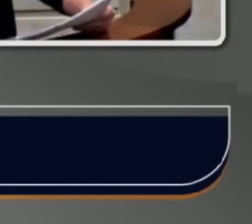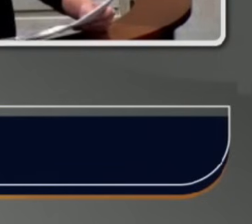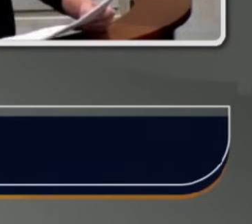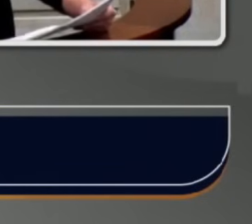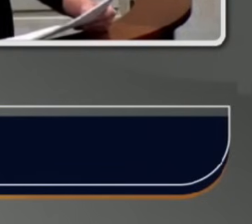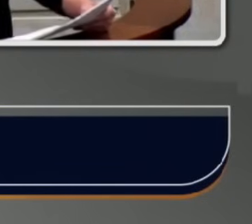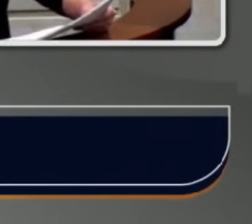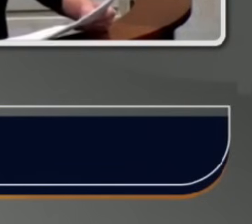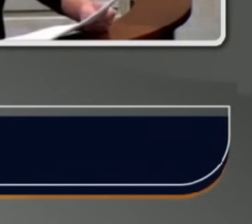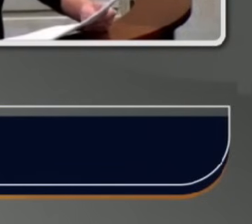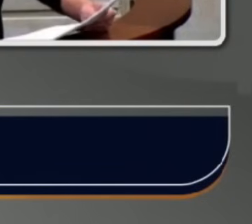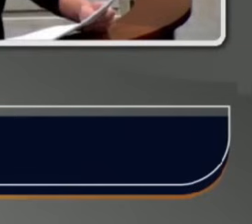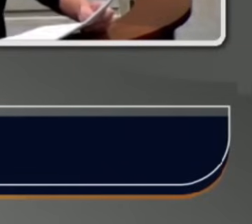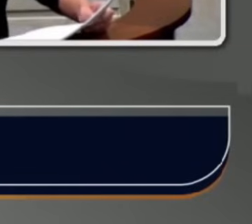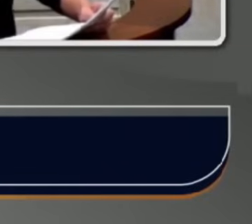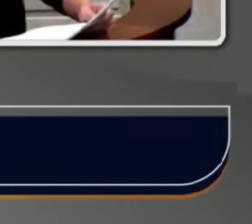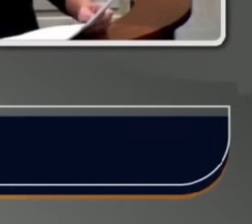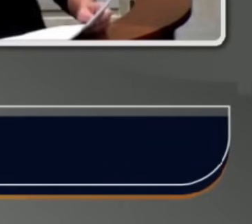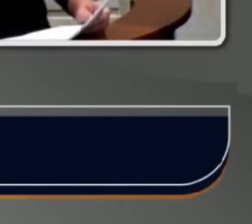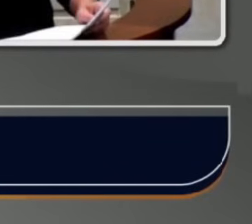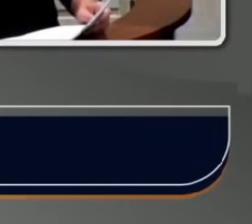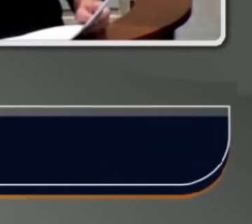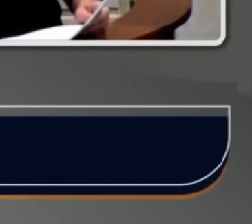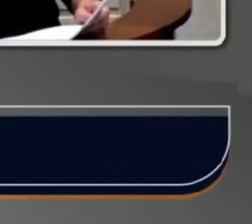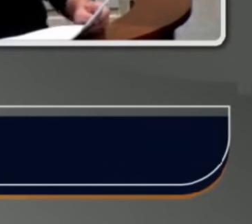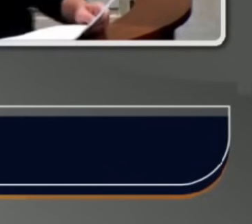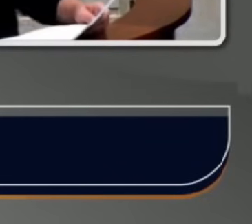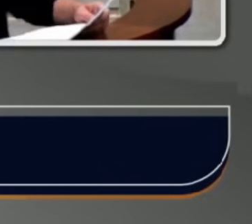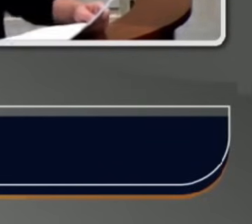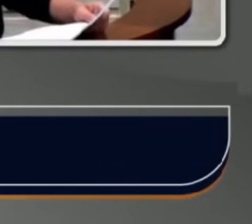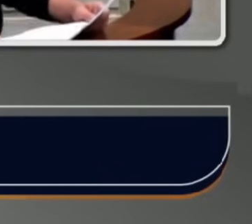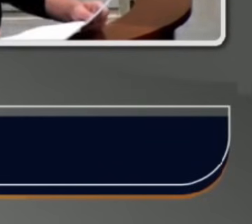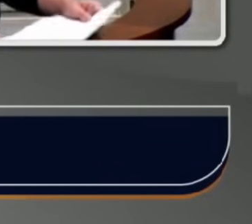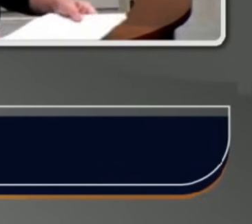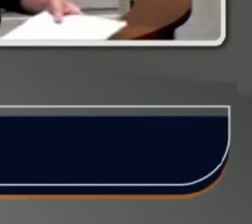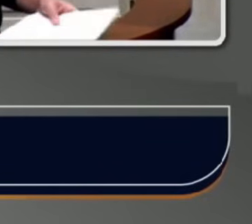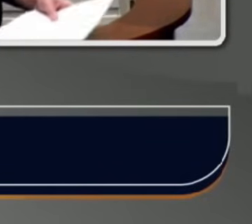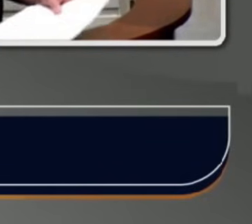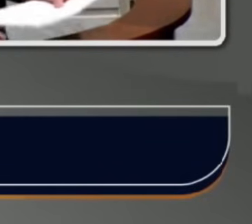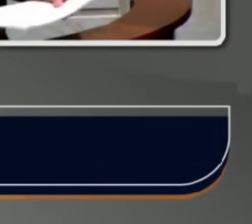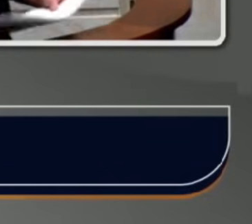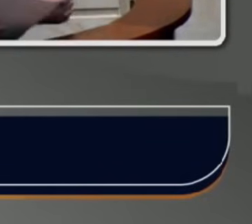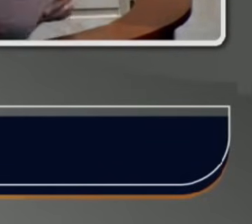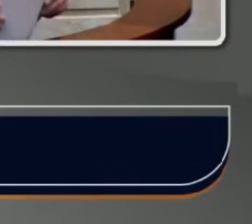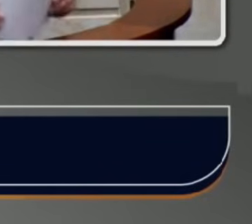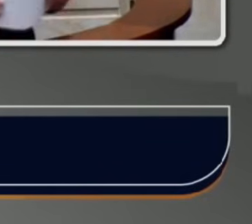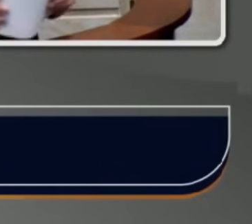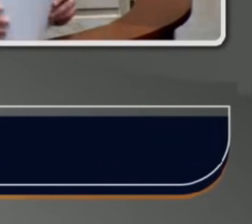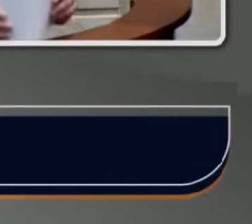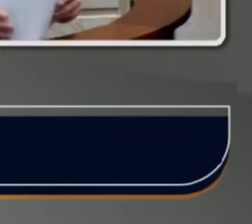de estabilidad jurídica. Luego se quitó con toda tranquilidad el chaleco de abogado y pasó a